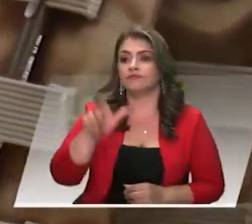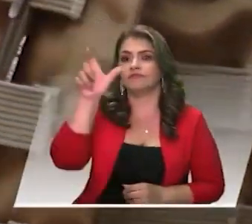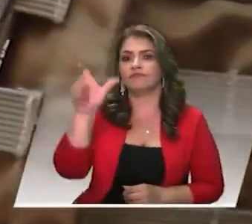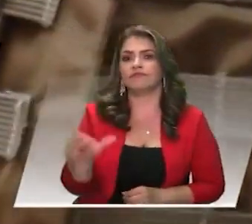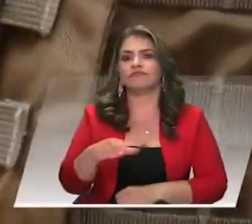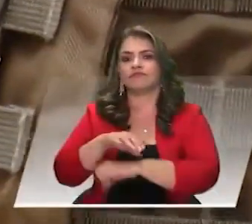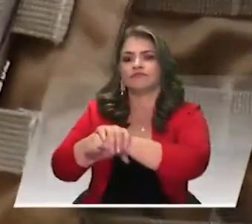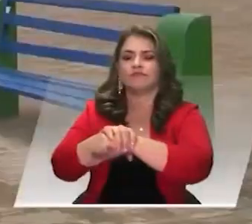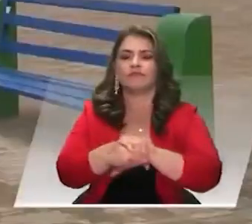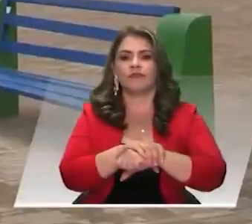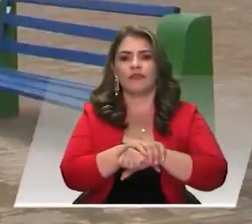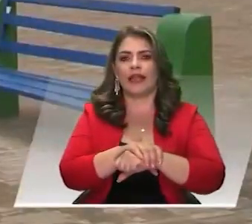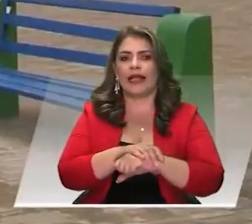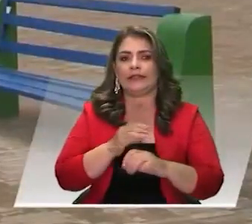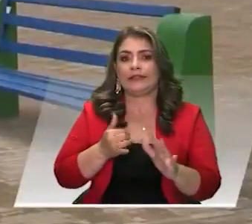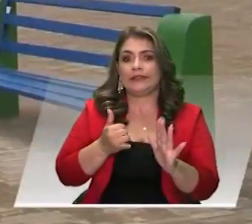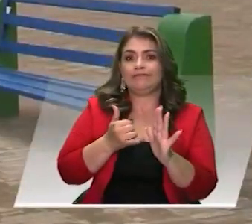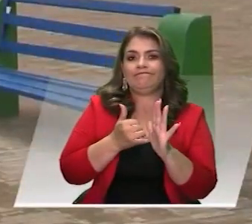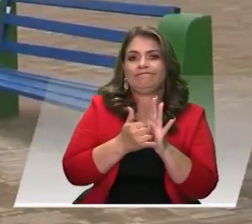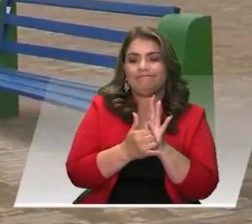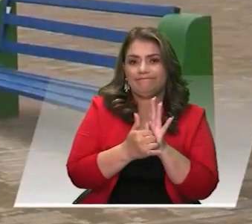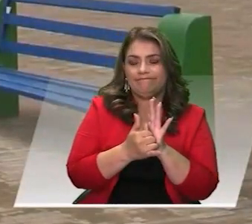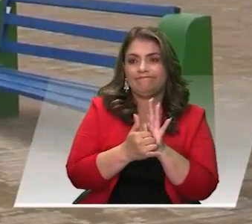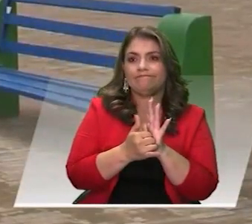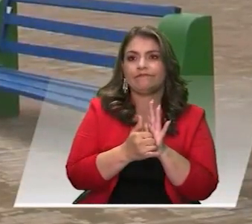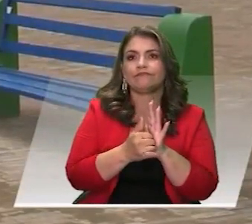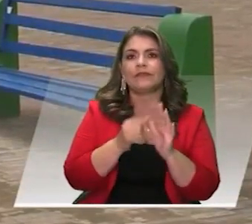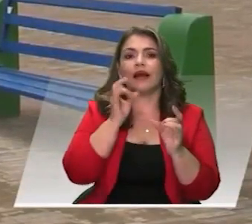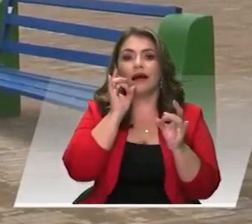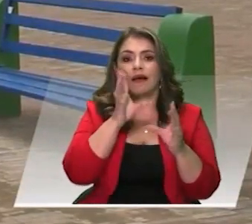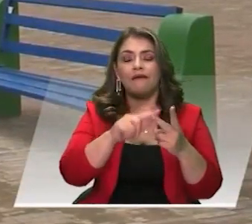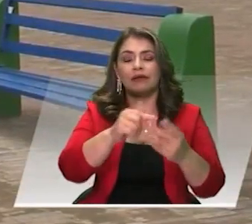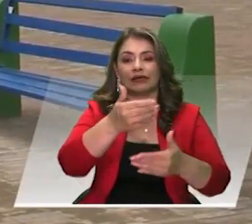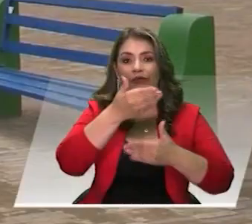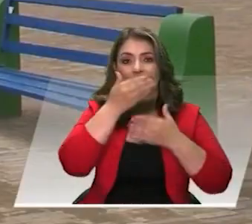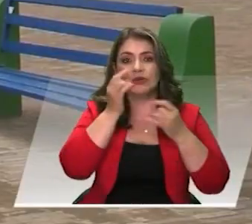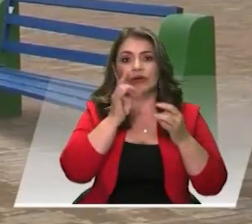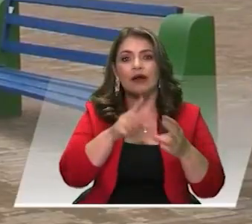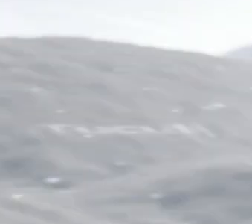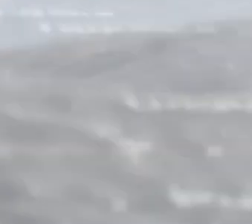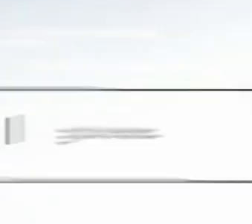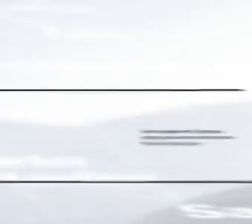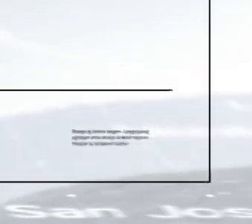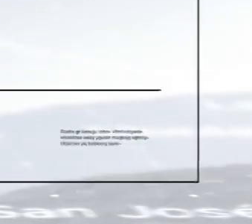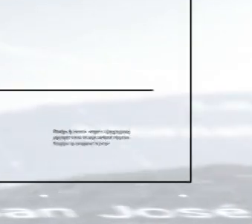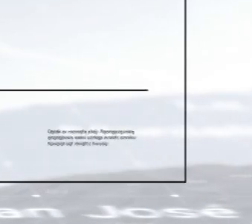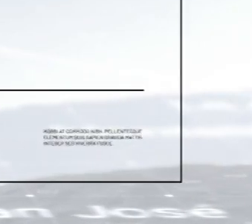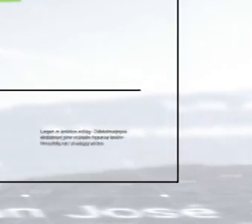delitos de acceso carnal agravado, secuestro agravado y tentativa de feminicidio.